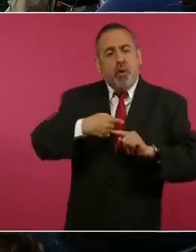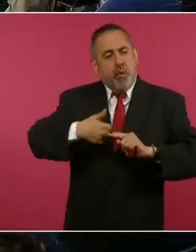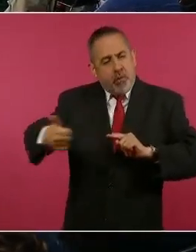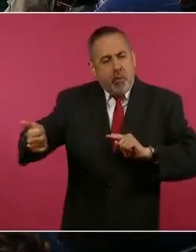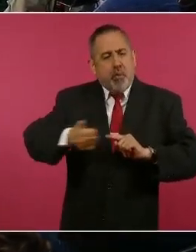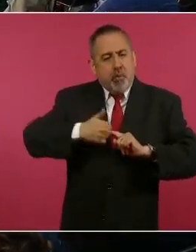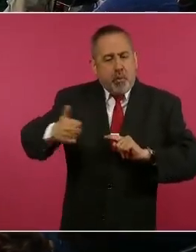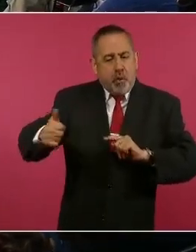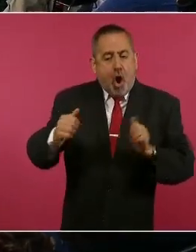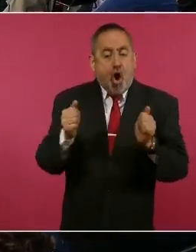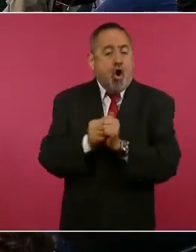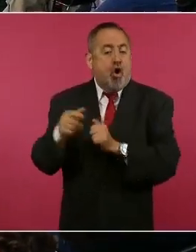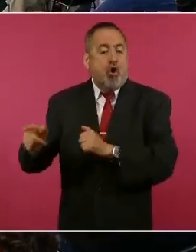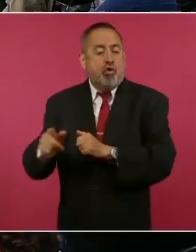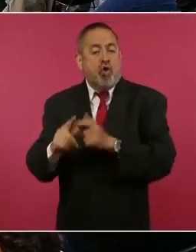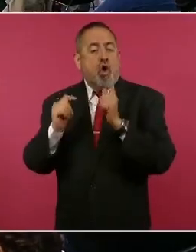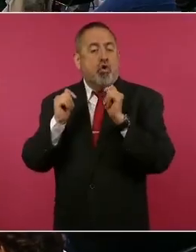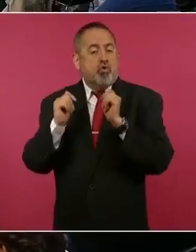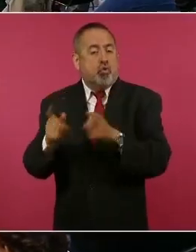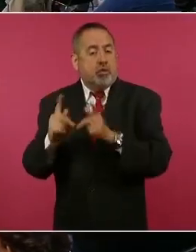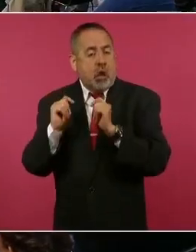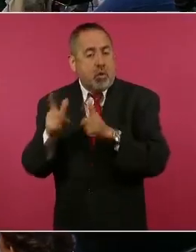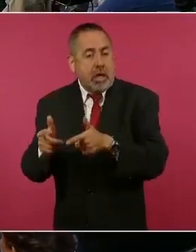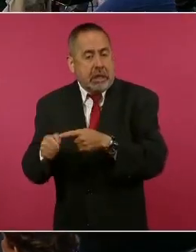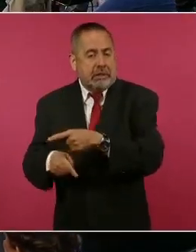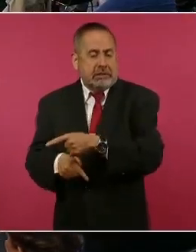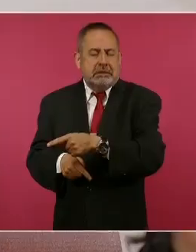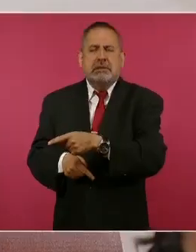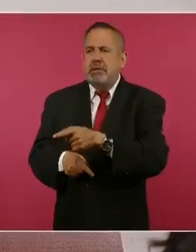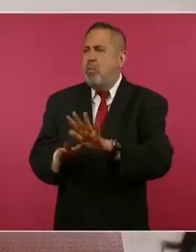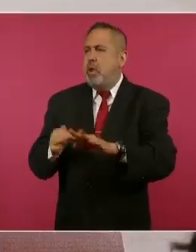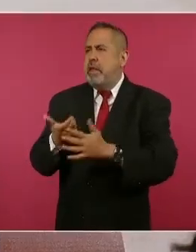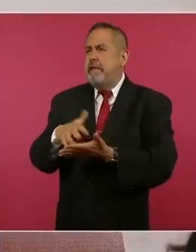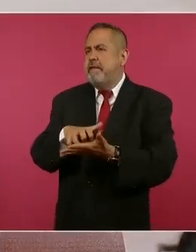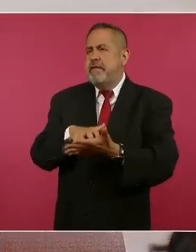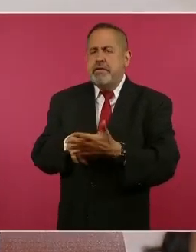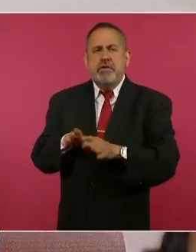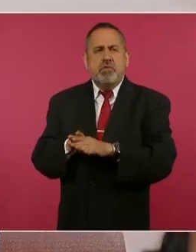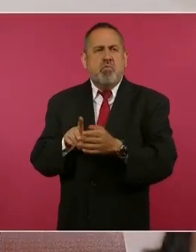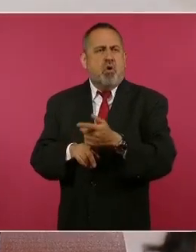con Tuxtla. Vamos a ahorrarnos como